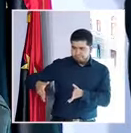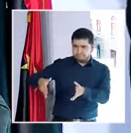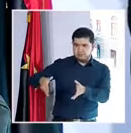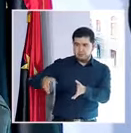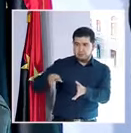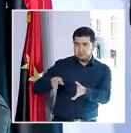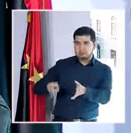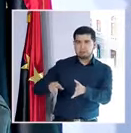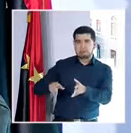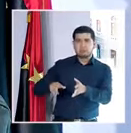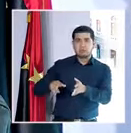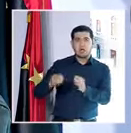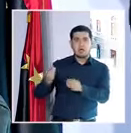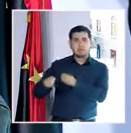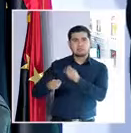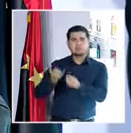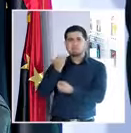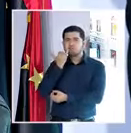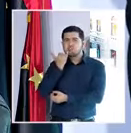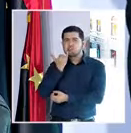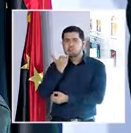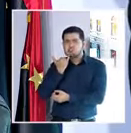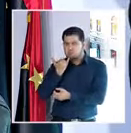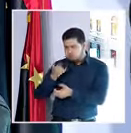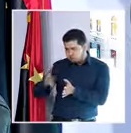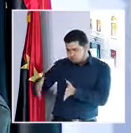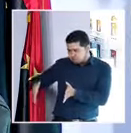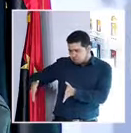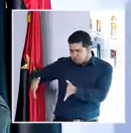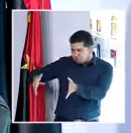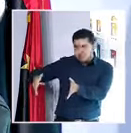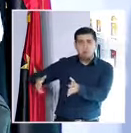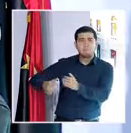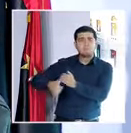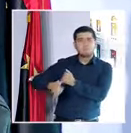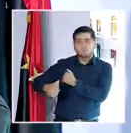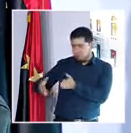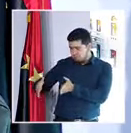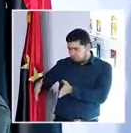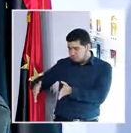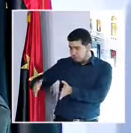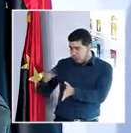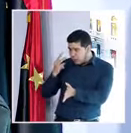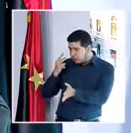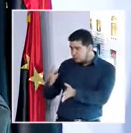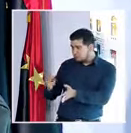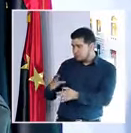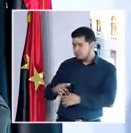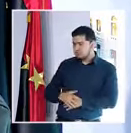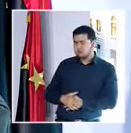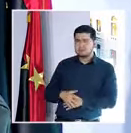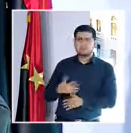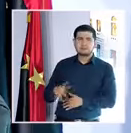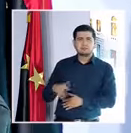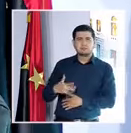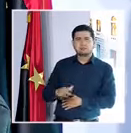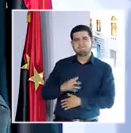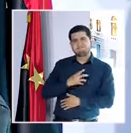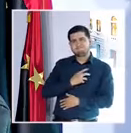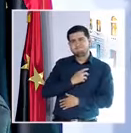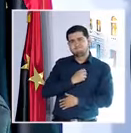la orilla de la vía, sin ningún tipo de protección, porque era el momento más crítico de la pandemia. Eso nos